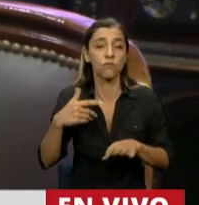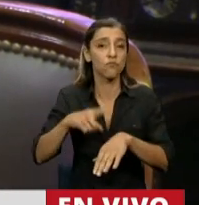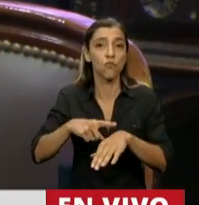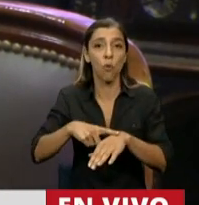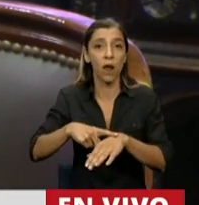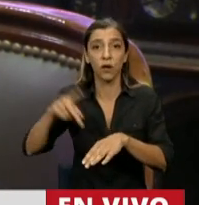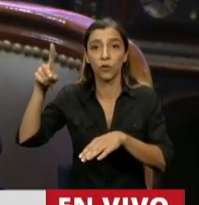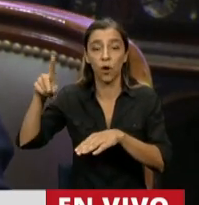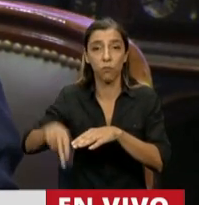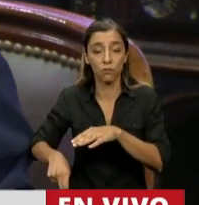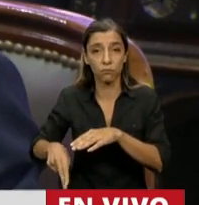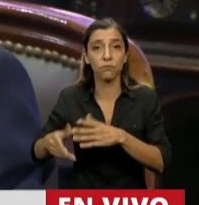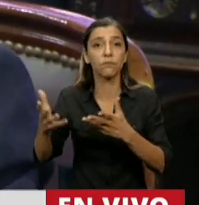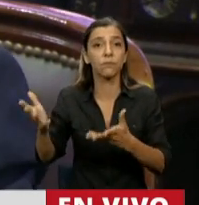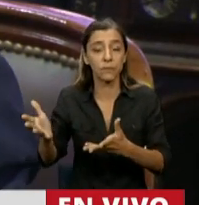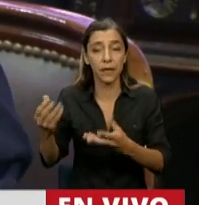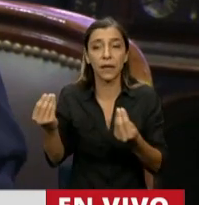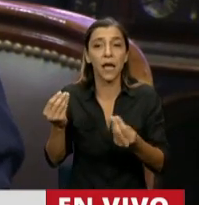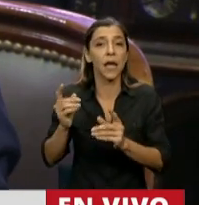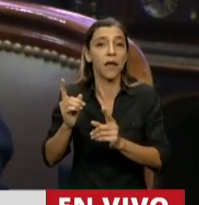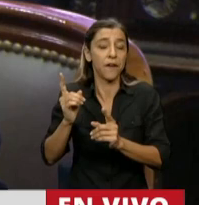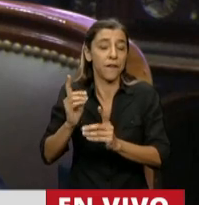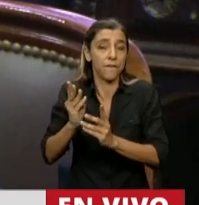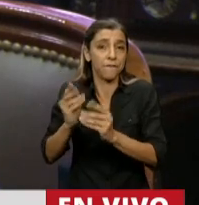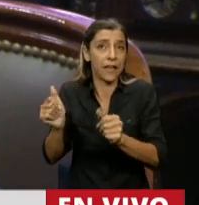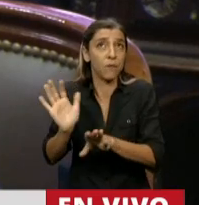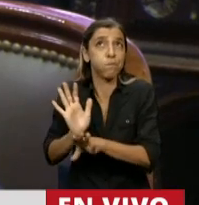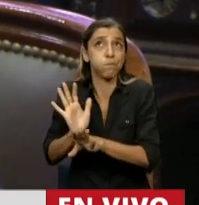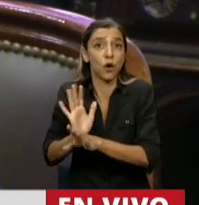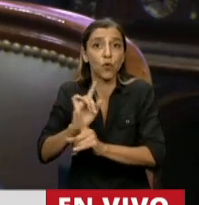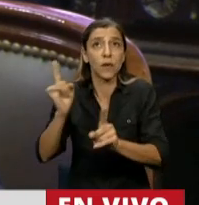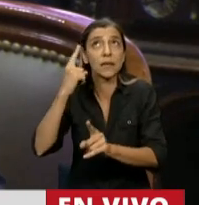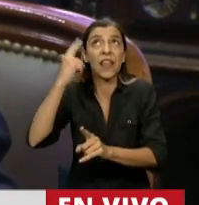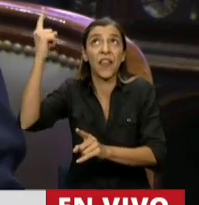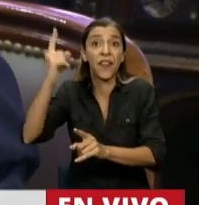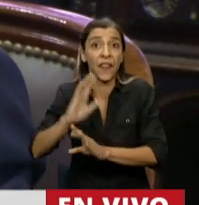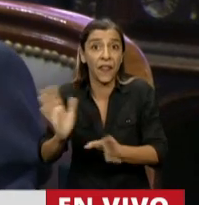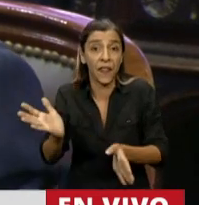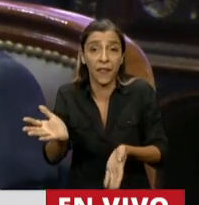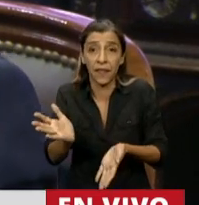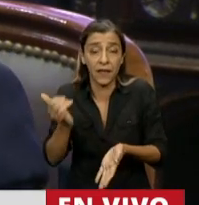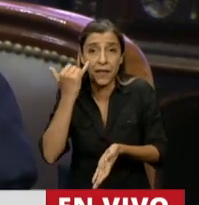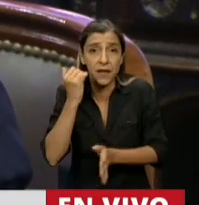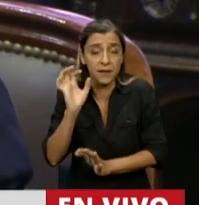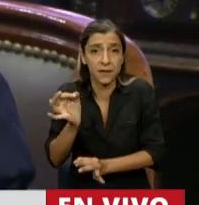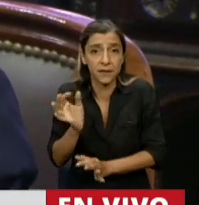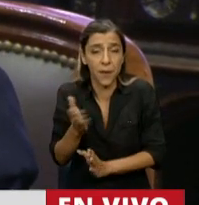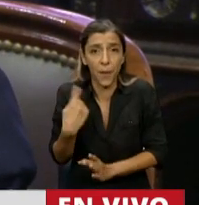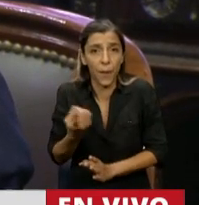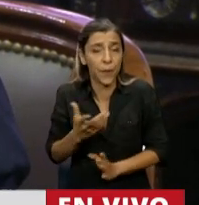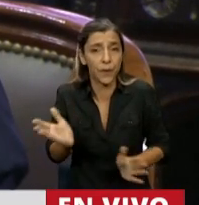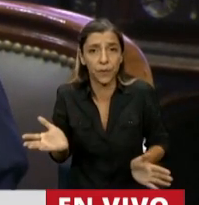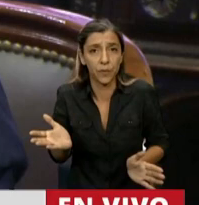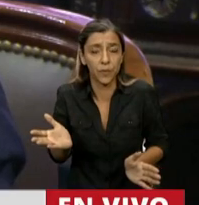jurídicos. No estamos planteando una cosa que se nos ocurre, ¿sí? Ya tenemos el antecedente de lo